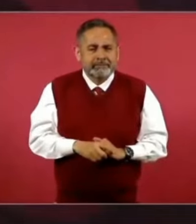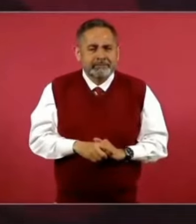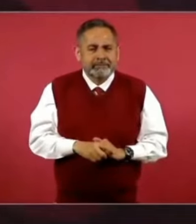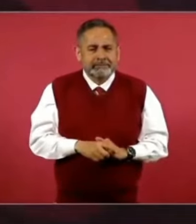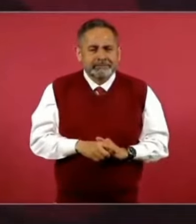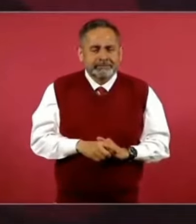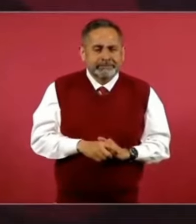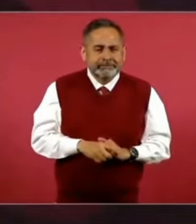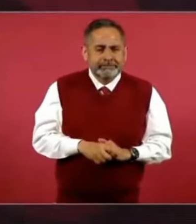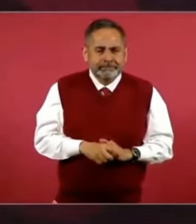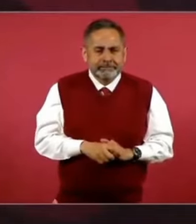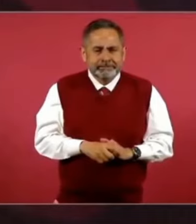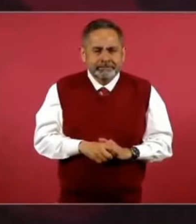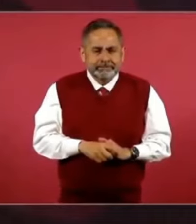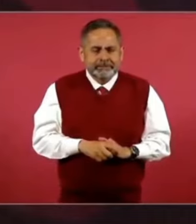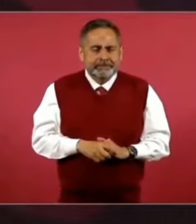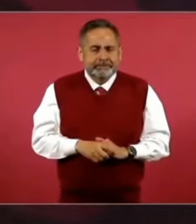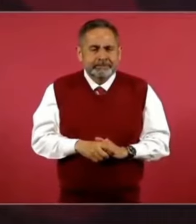porque